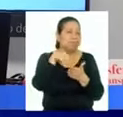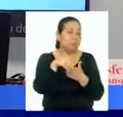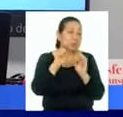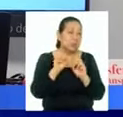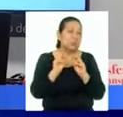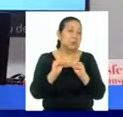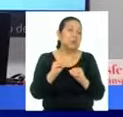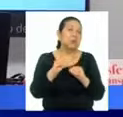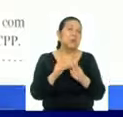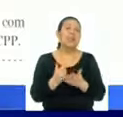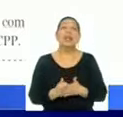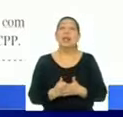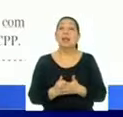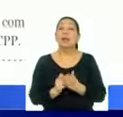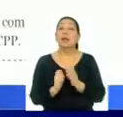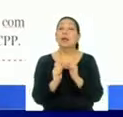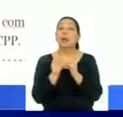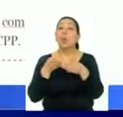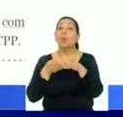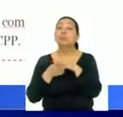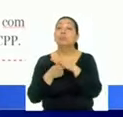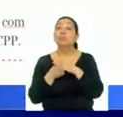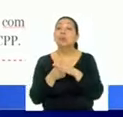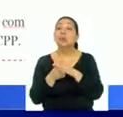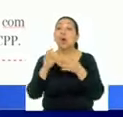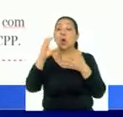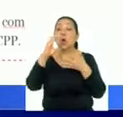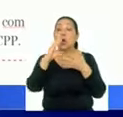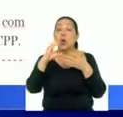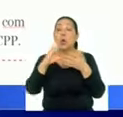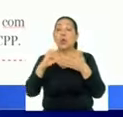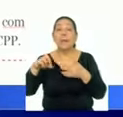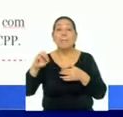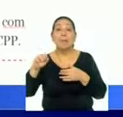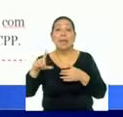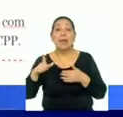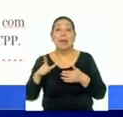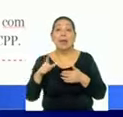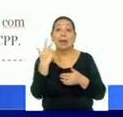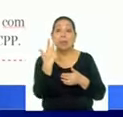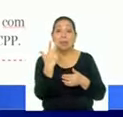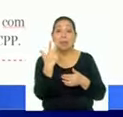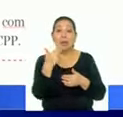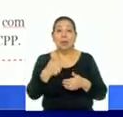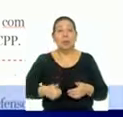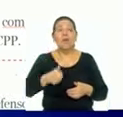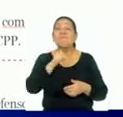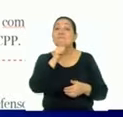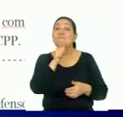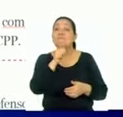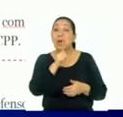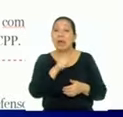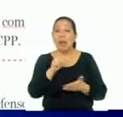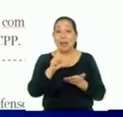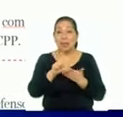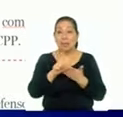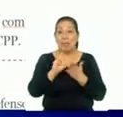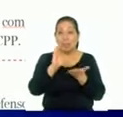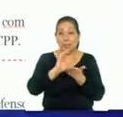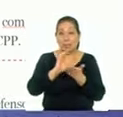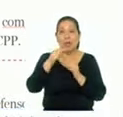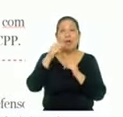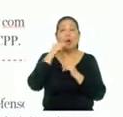pudimos poner en vigencia la entrada del Código Procesal Penal en las 3 cortes que faltaban: Lima Centro,